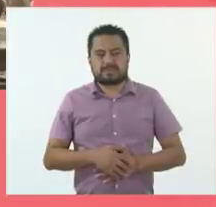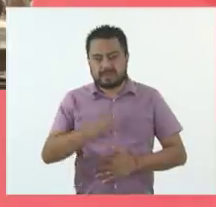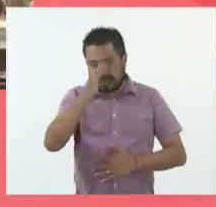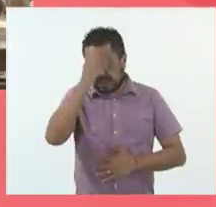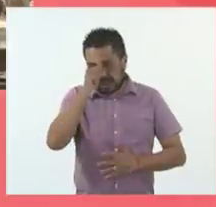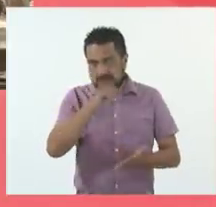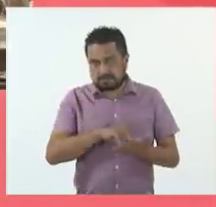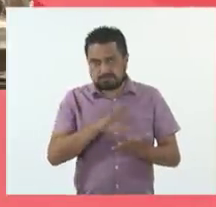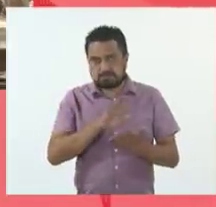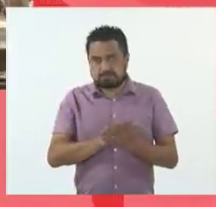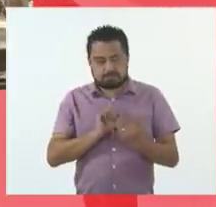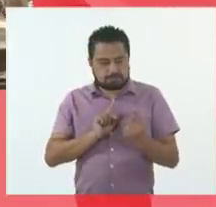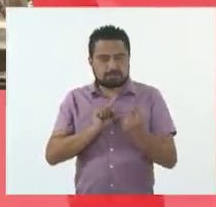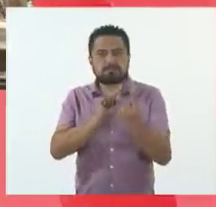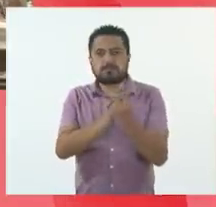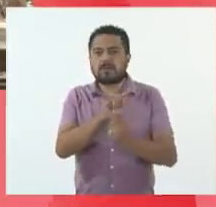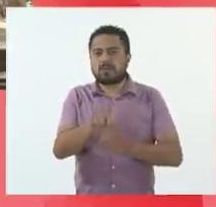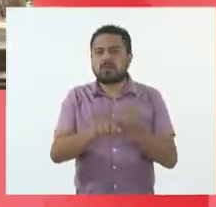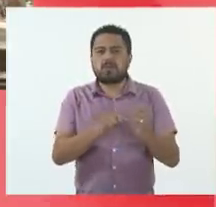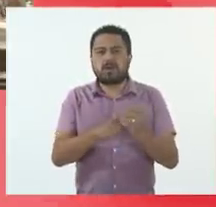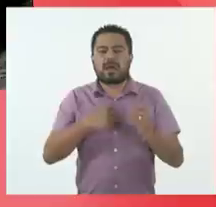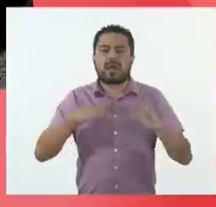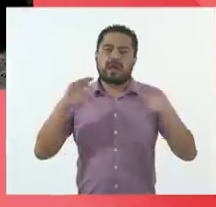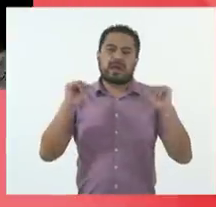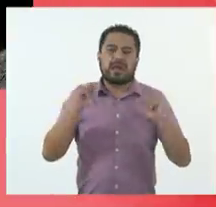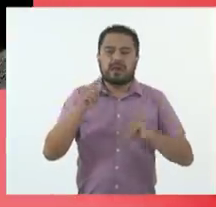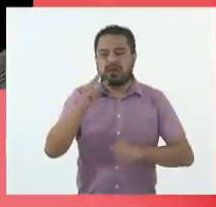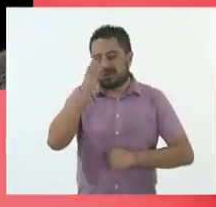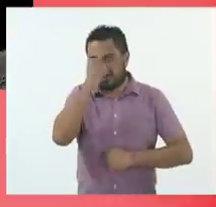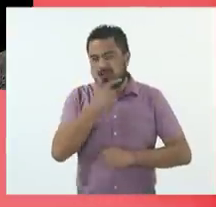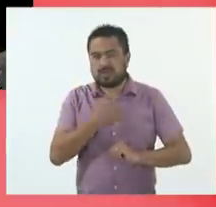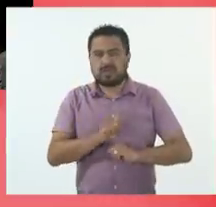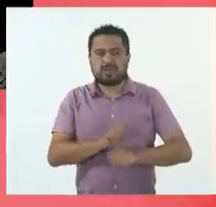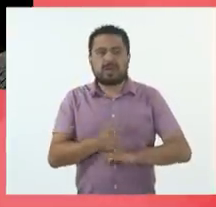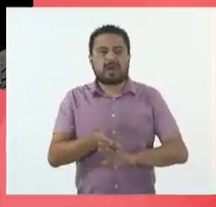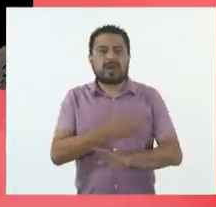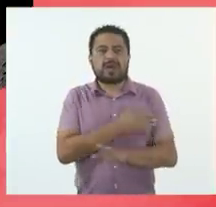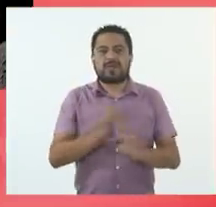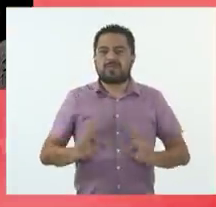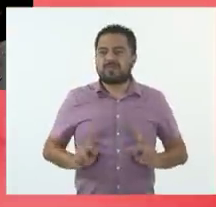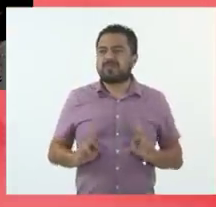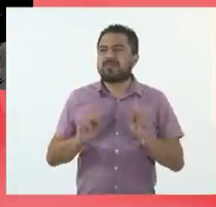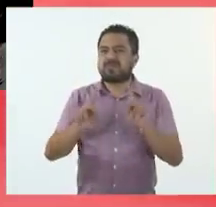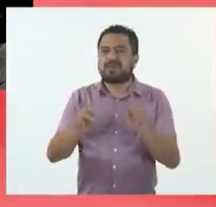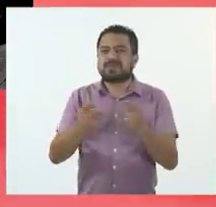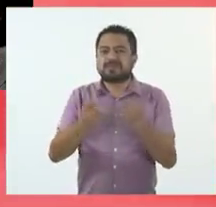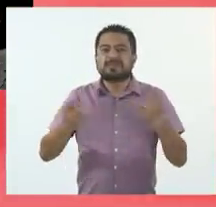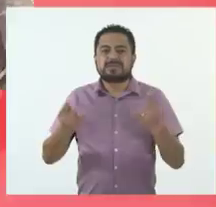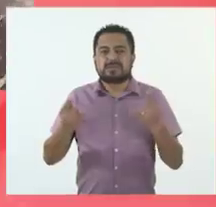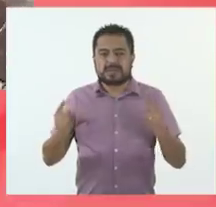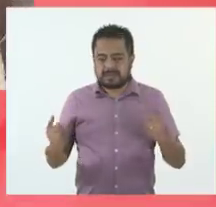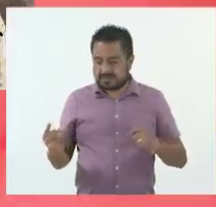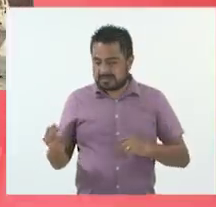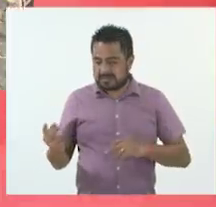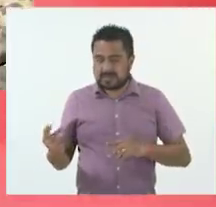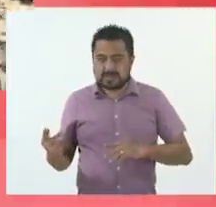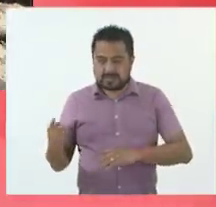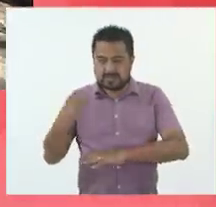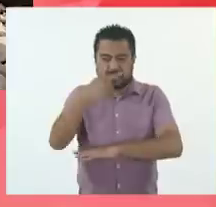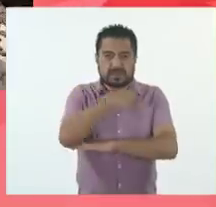Acordamos encontrarnos en el lugar donde nos despedimos la noche anterior, en el Puente de la Historia, que cruza el río San Juan.